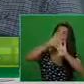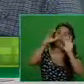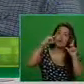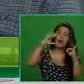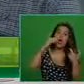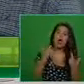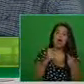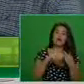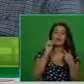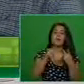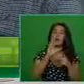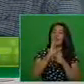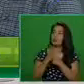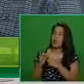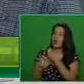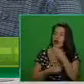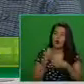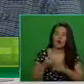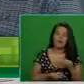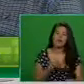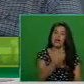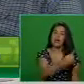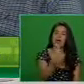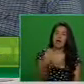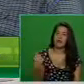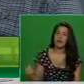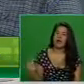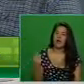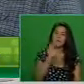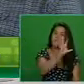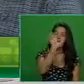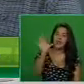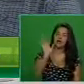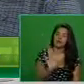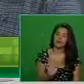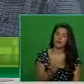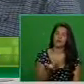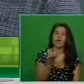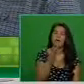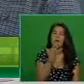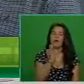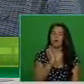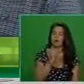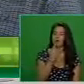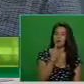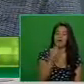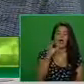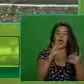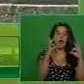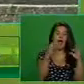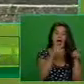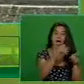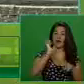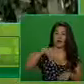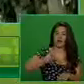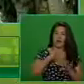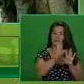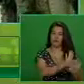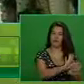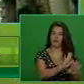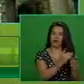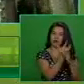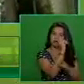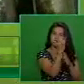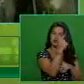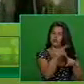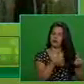son diferentes y particulares en cada uno de esos países. No es lo mismo la agricultura en Argentina que la agricultura en Uruguay, que